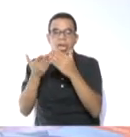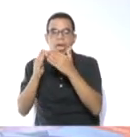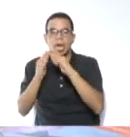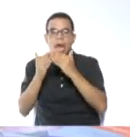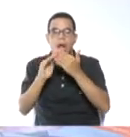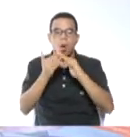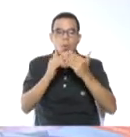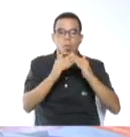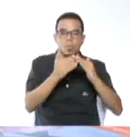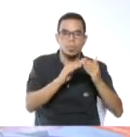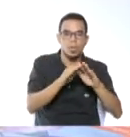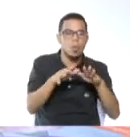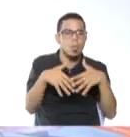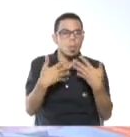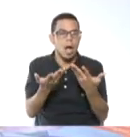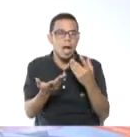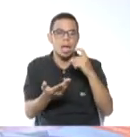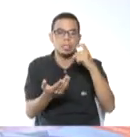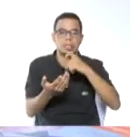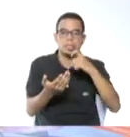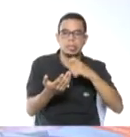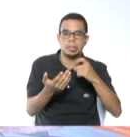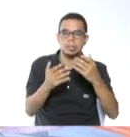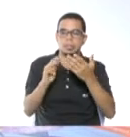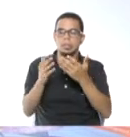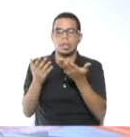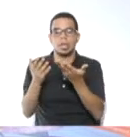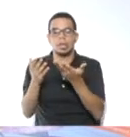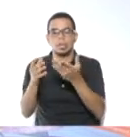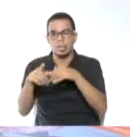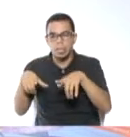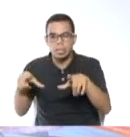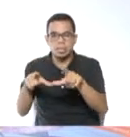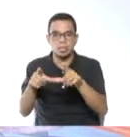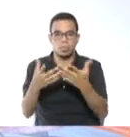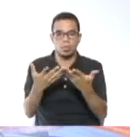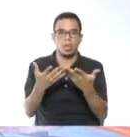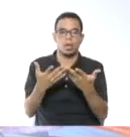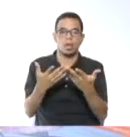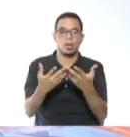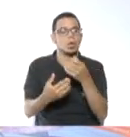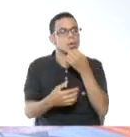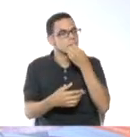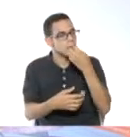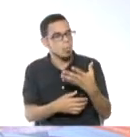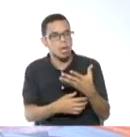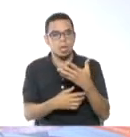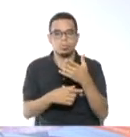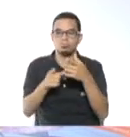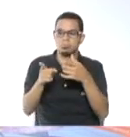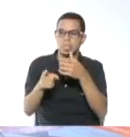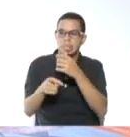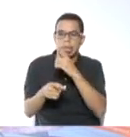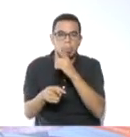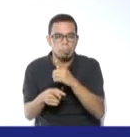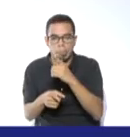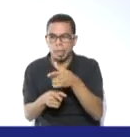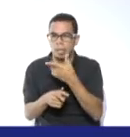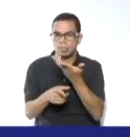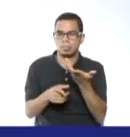el territorio, cuáles son las necesidades del territorio, cuáles son las fortalezas de ese territorio para poder desarrollar esos